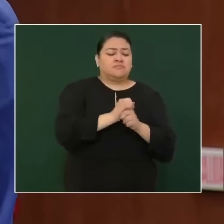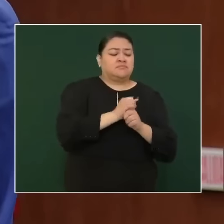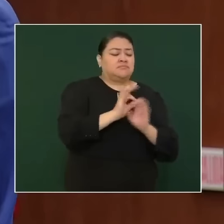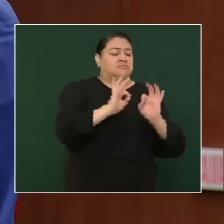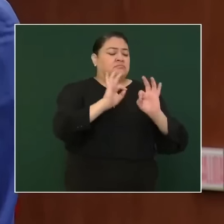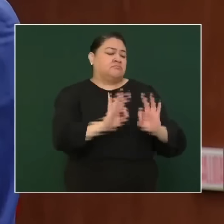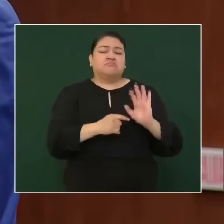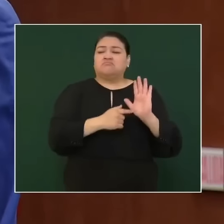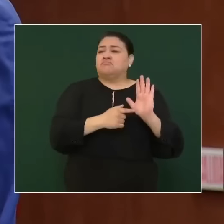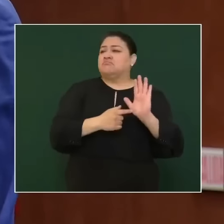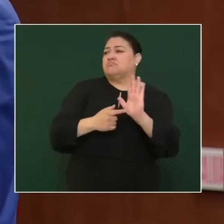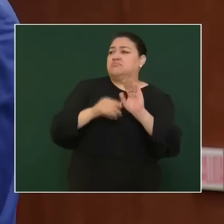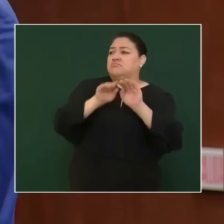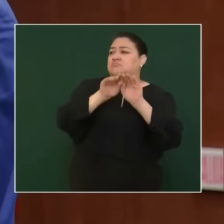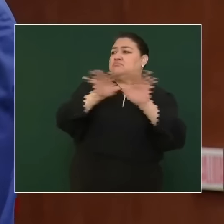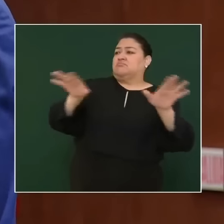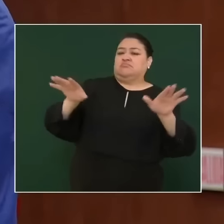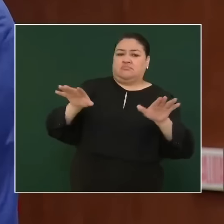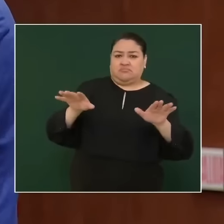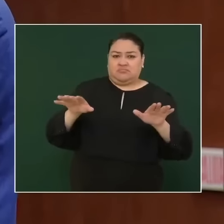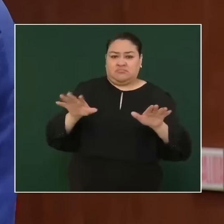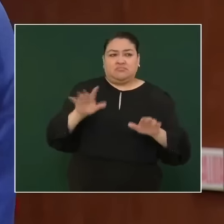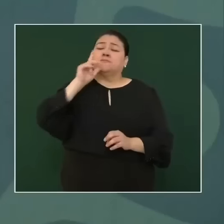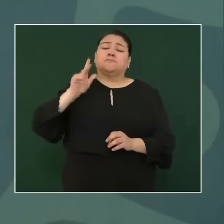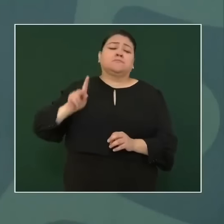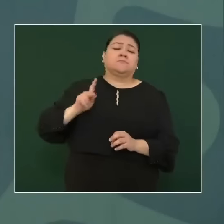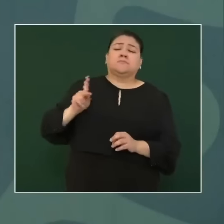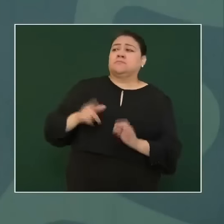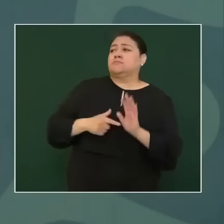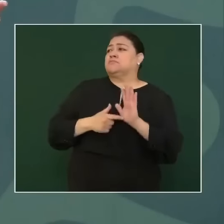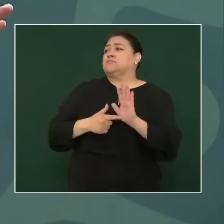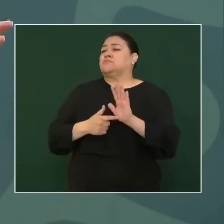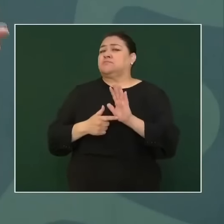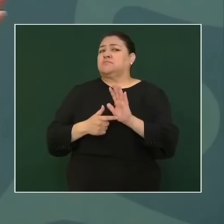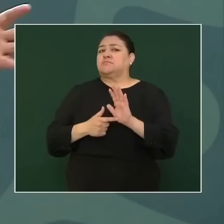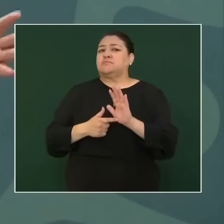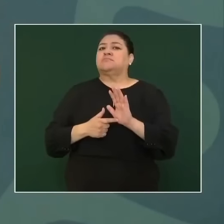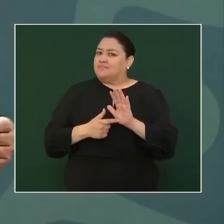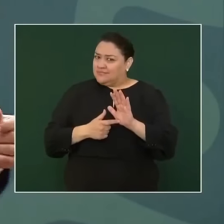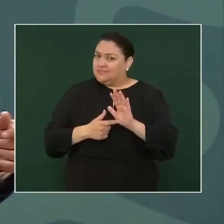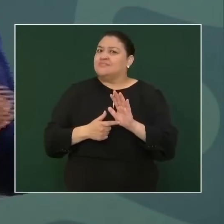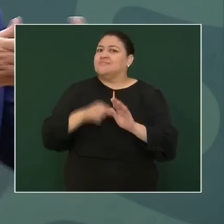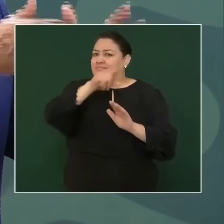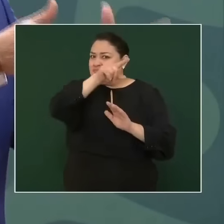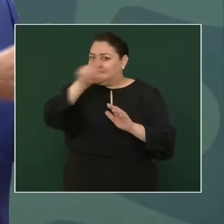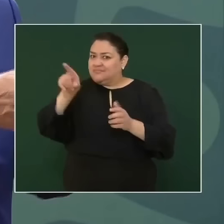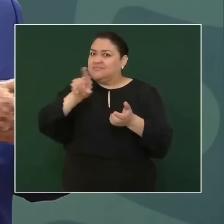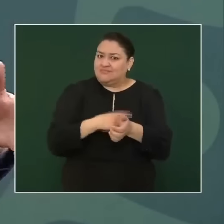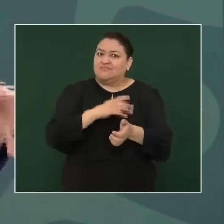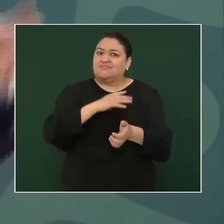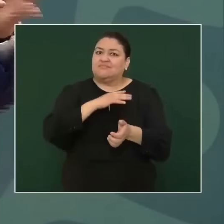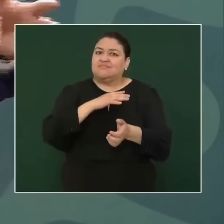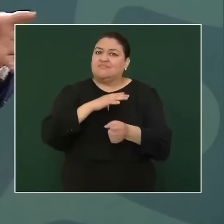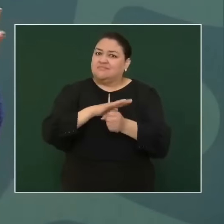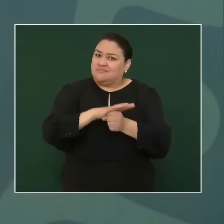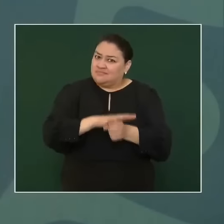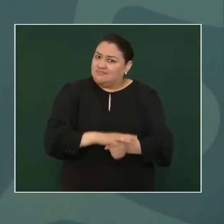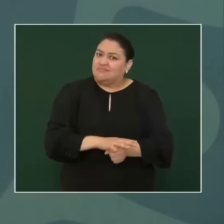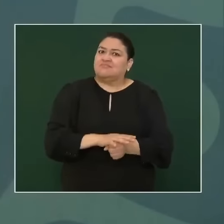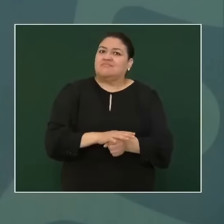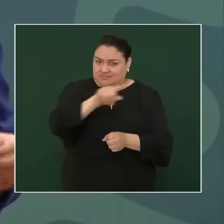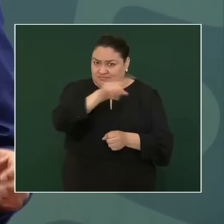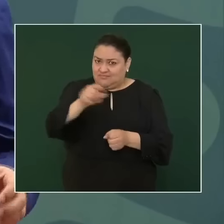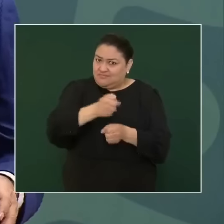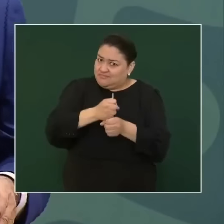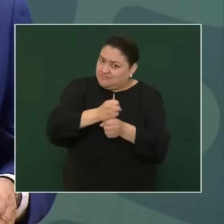fuesen medios objetivos, profesionales, que no estuviesen también sometidos a los